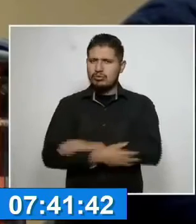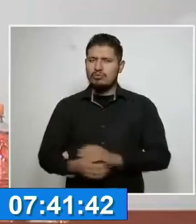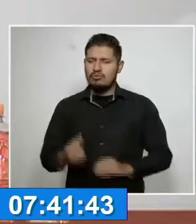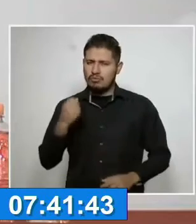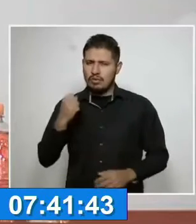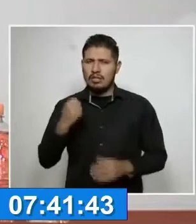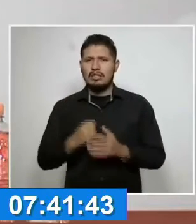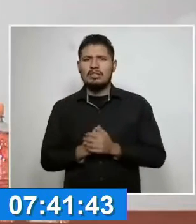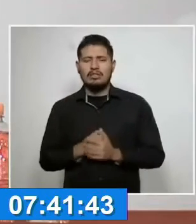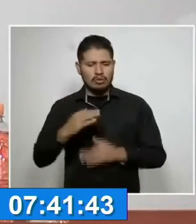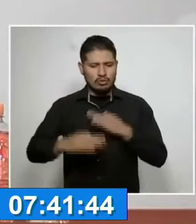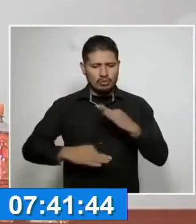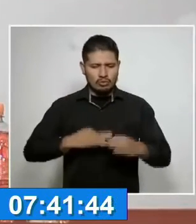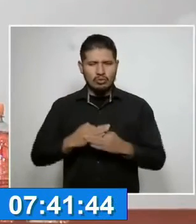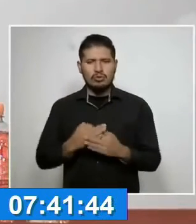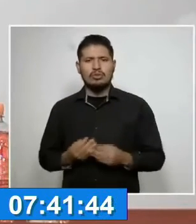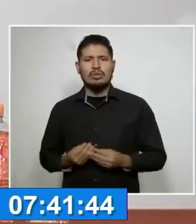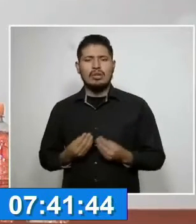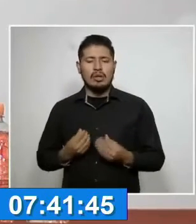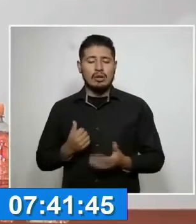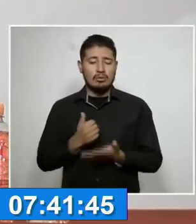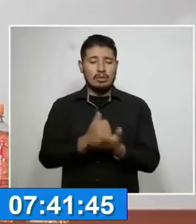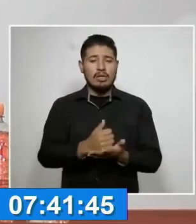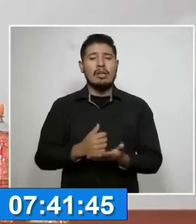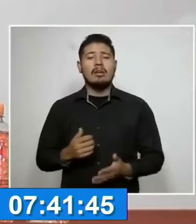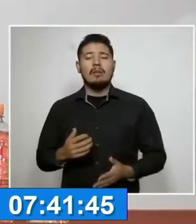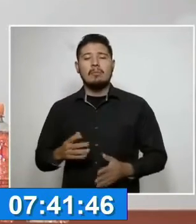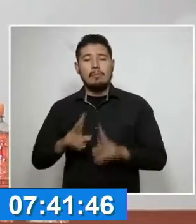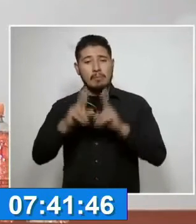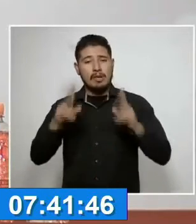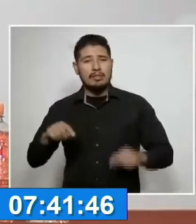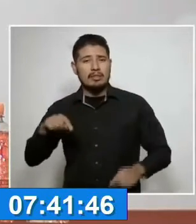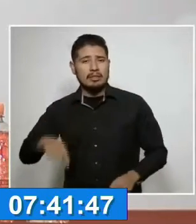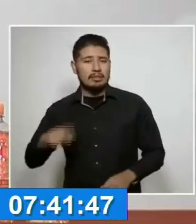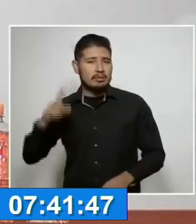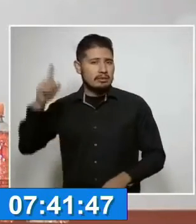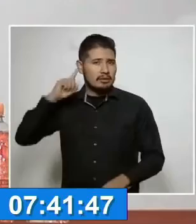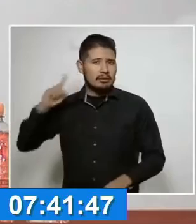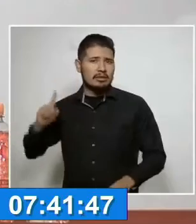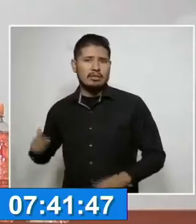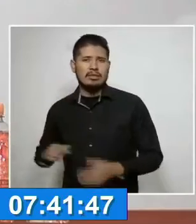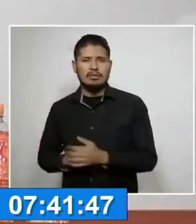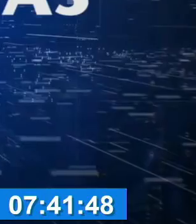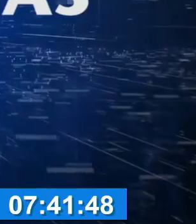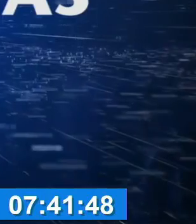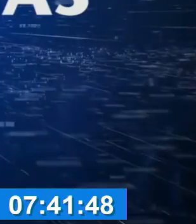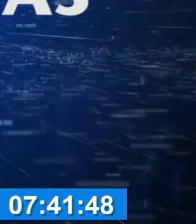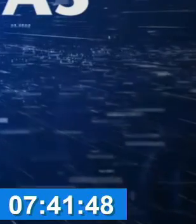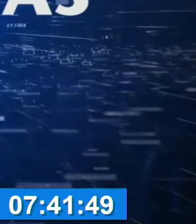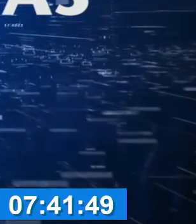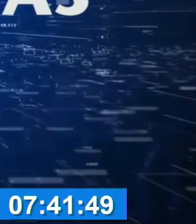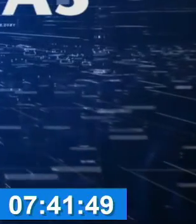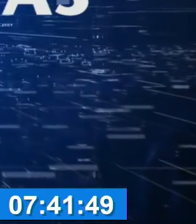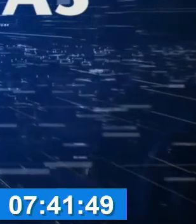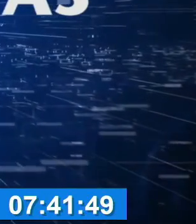contribuir entre todas y todos a la construcción de la paz en la entidad. Cuenten con nosotros